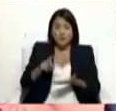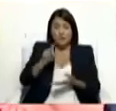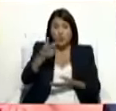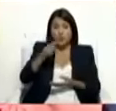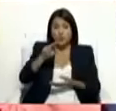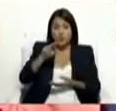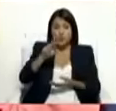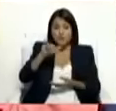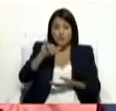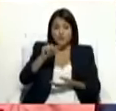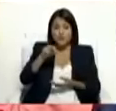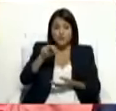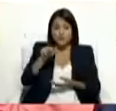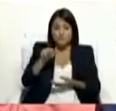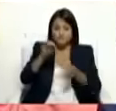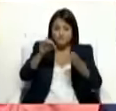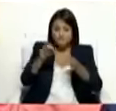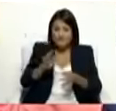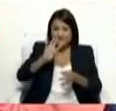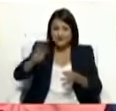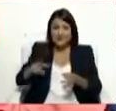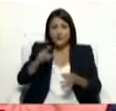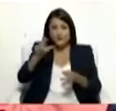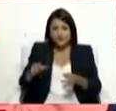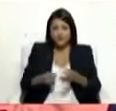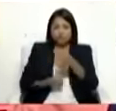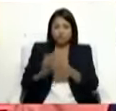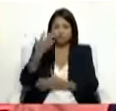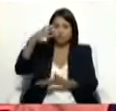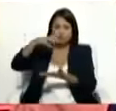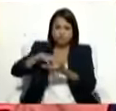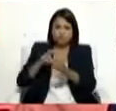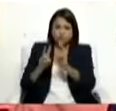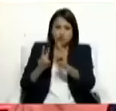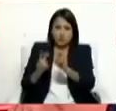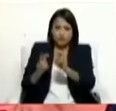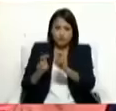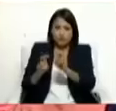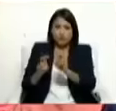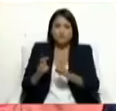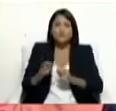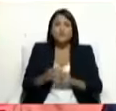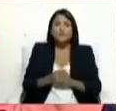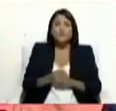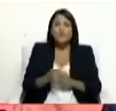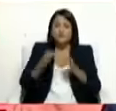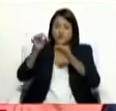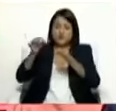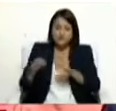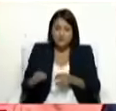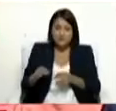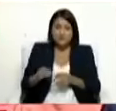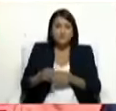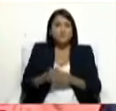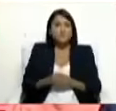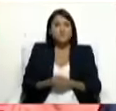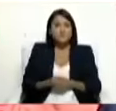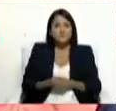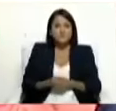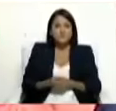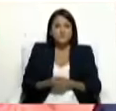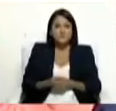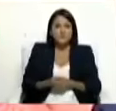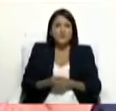Esequiba? De manera absolutamente inconcebible, de manera absolutamente increíble,